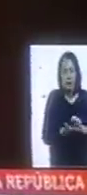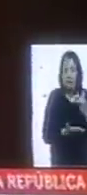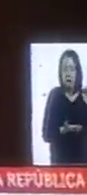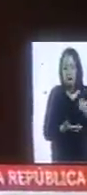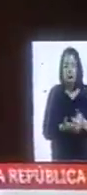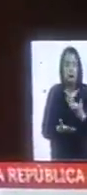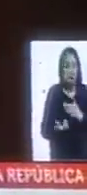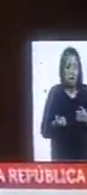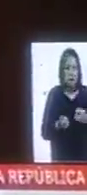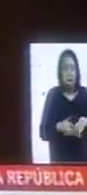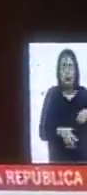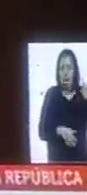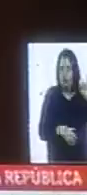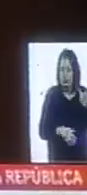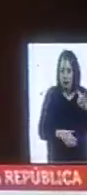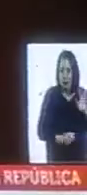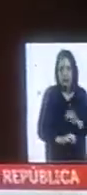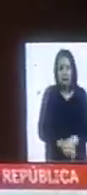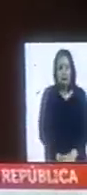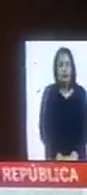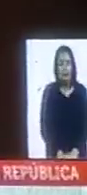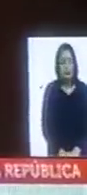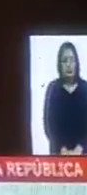pública en estado de emergencia